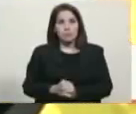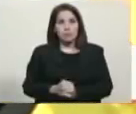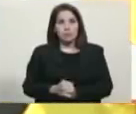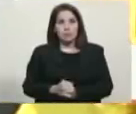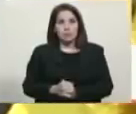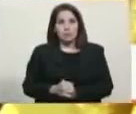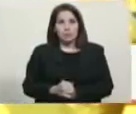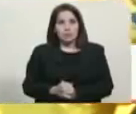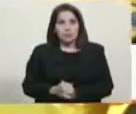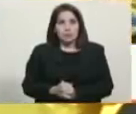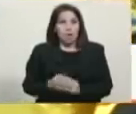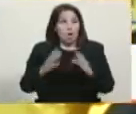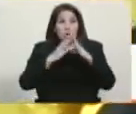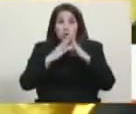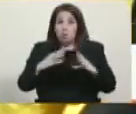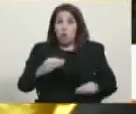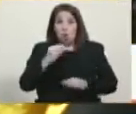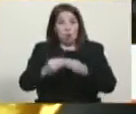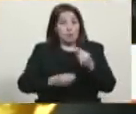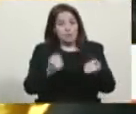Y todo lo hacemos con un gran amor,